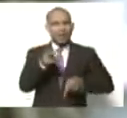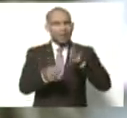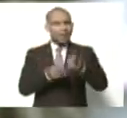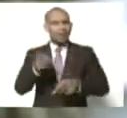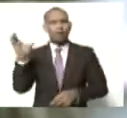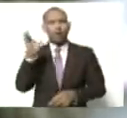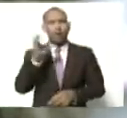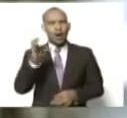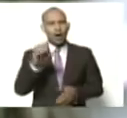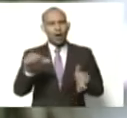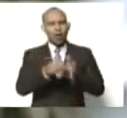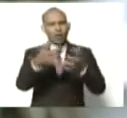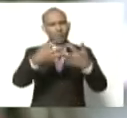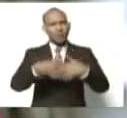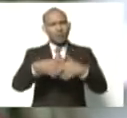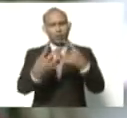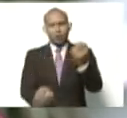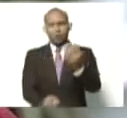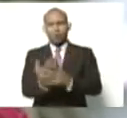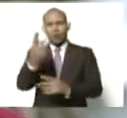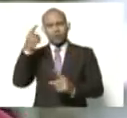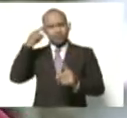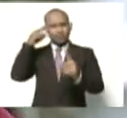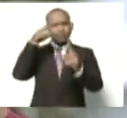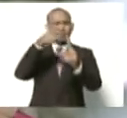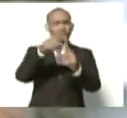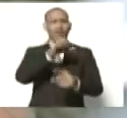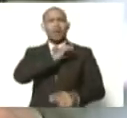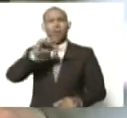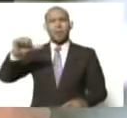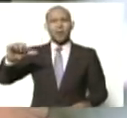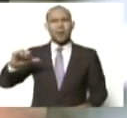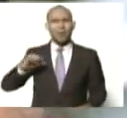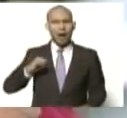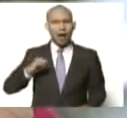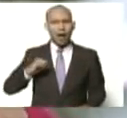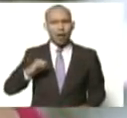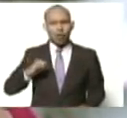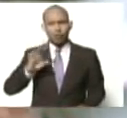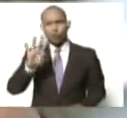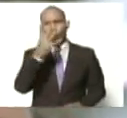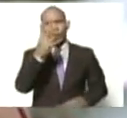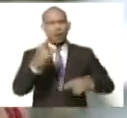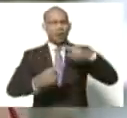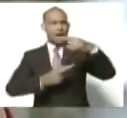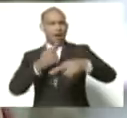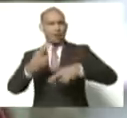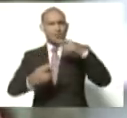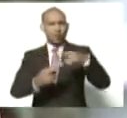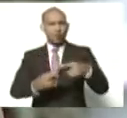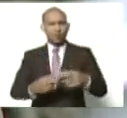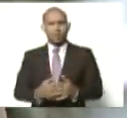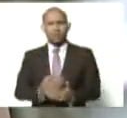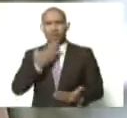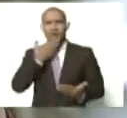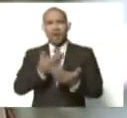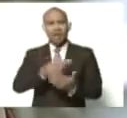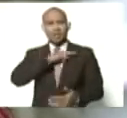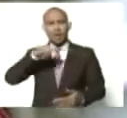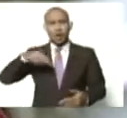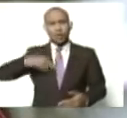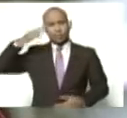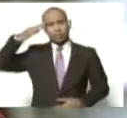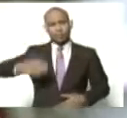fue una empresa que fue creada con una visión de privatizarla en algún momento por la Cuarta República. Y gracias a nuestro